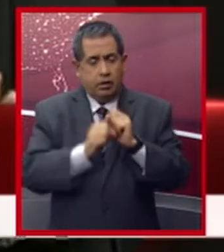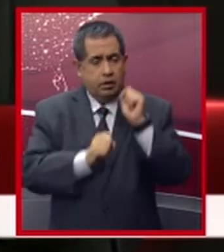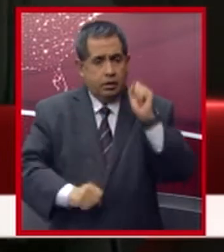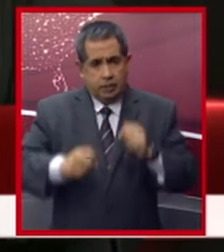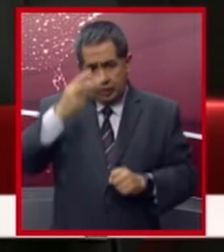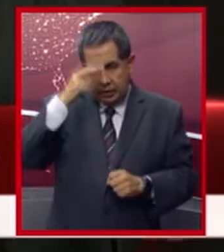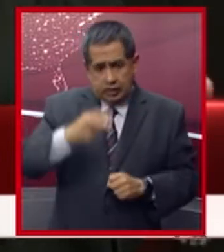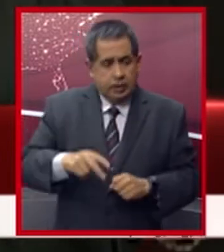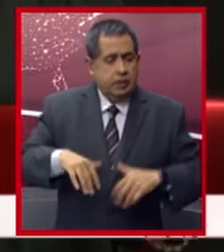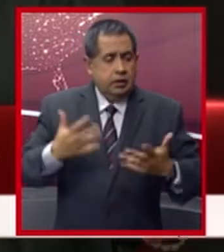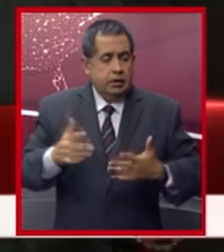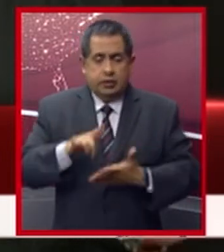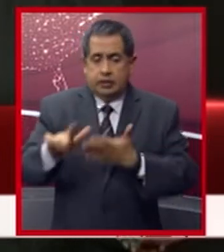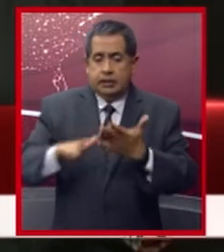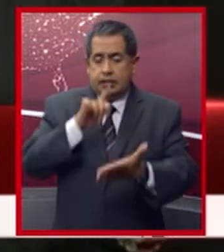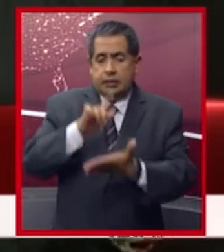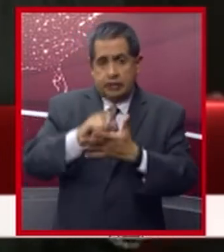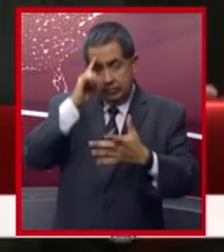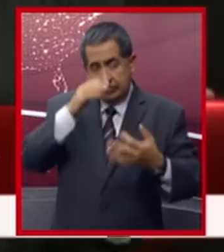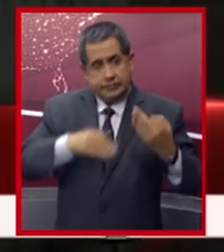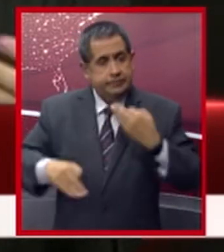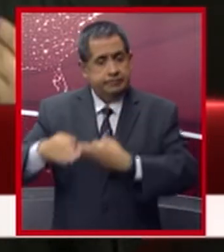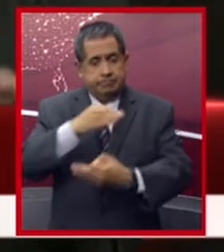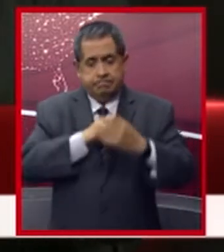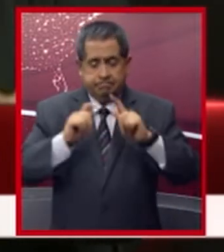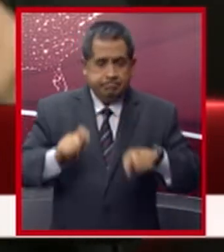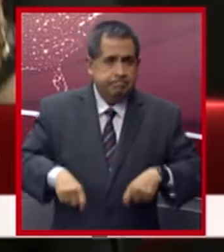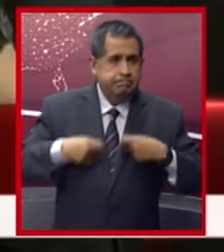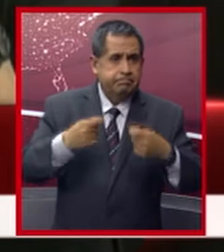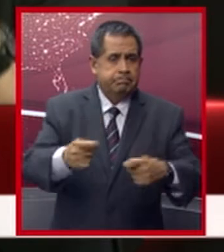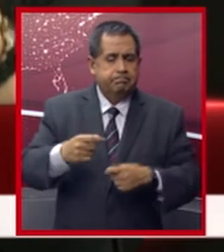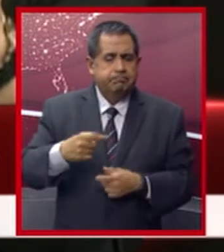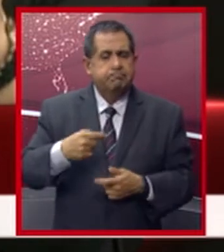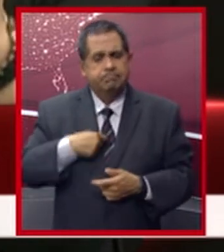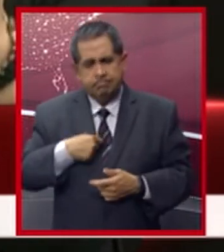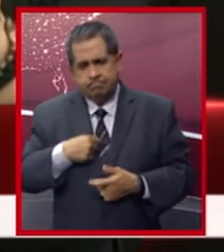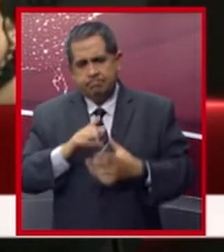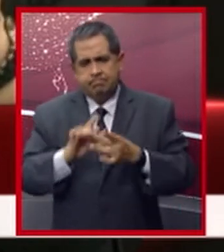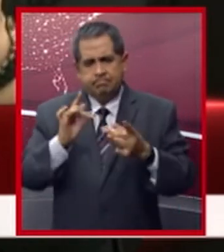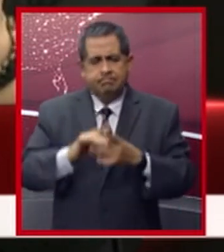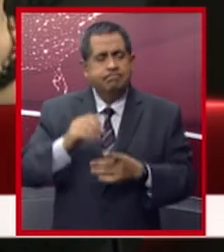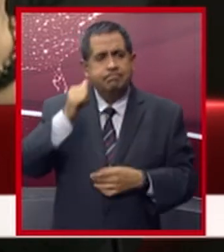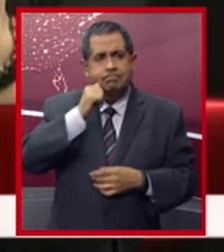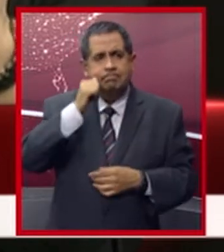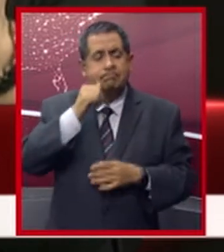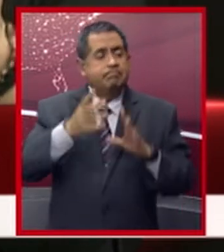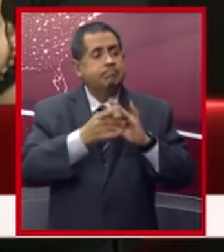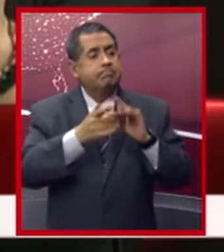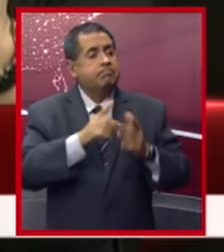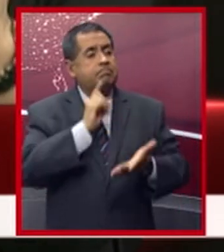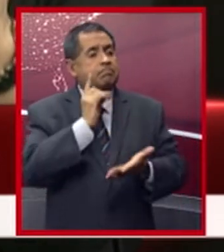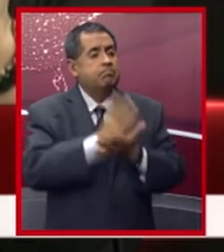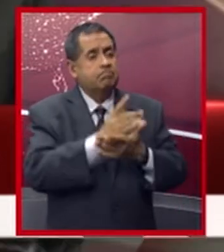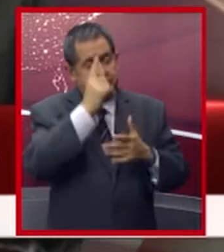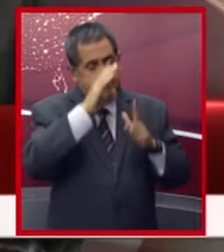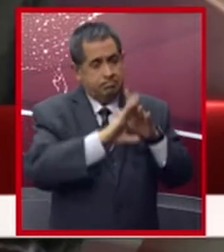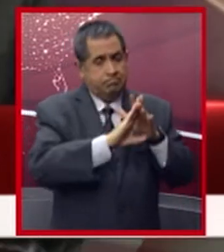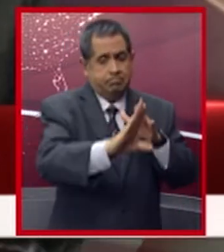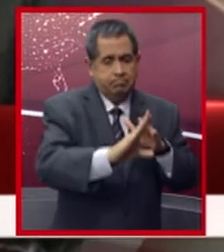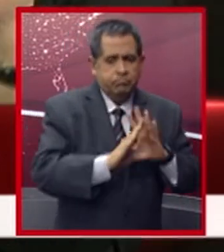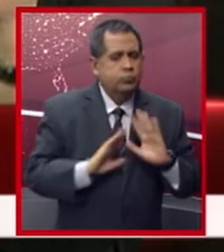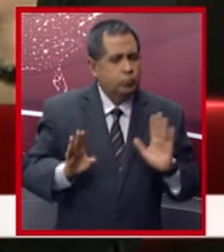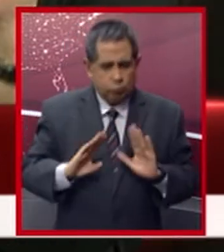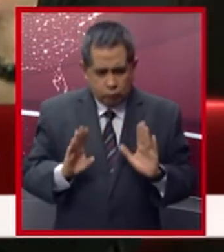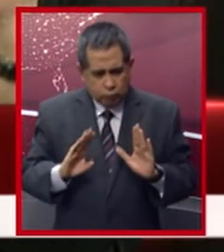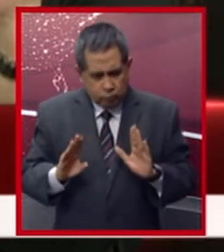Entonces, es una ley general para todos y todas. Yo tengo que explicarlo porque cada vez que se dice esto se piensa que solo es para los migrantes